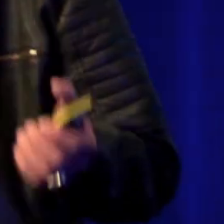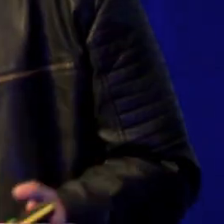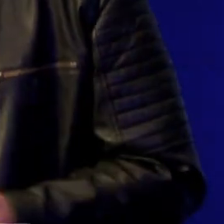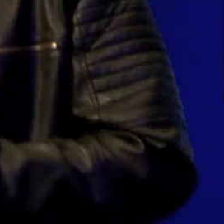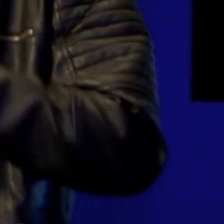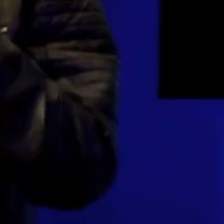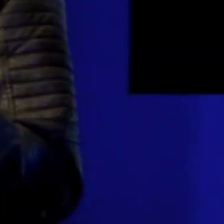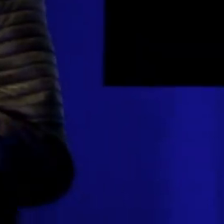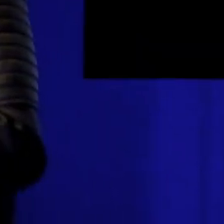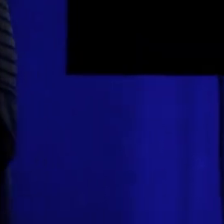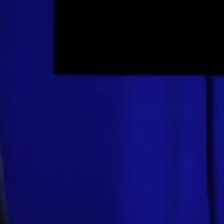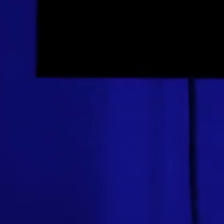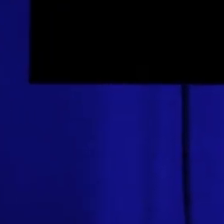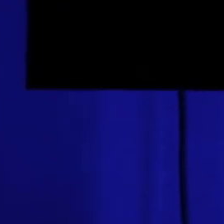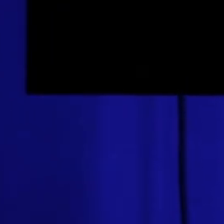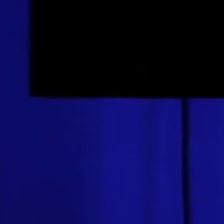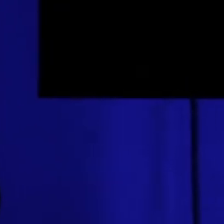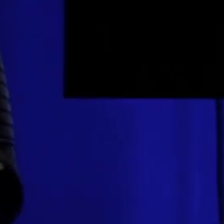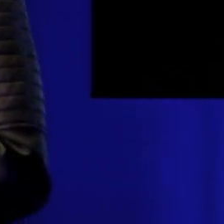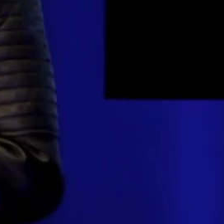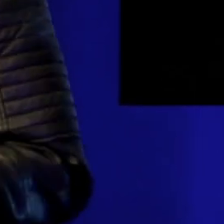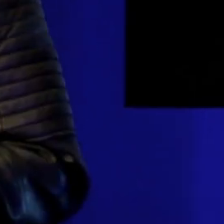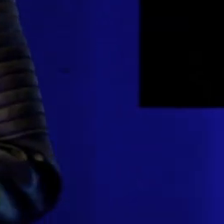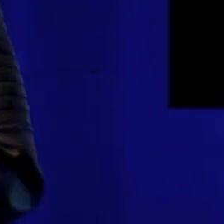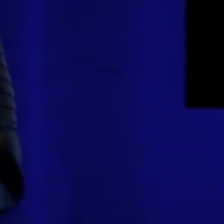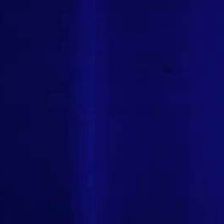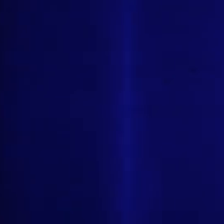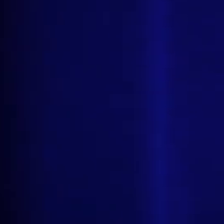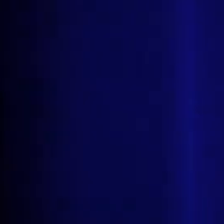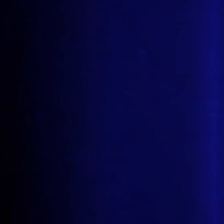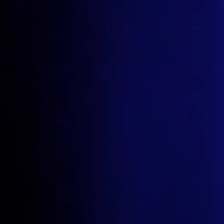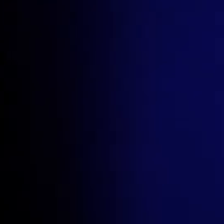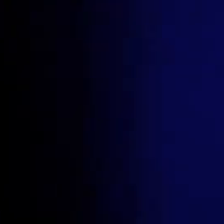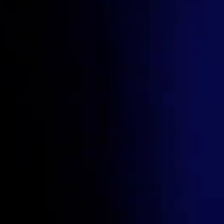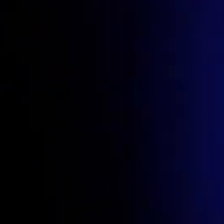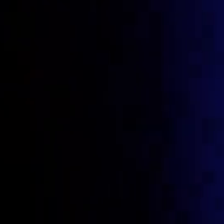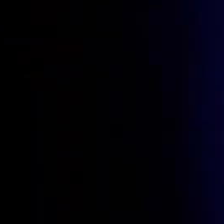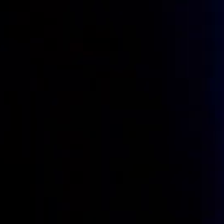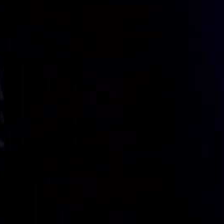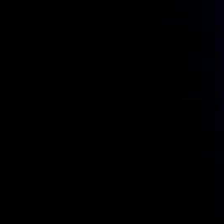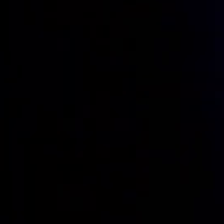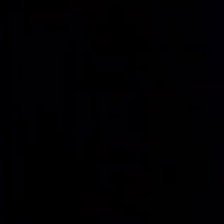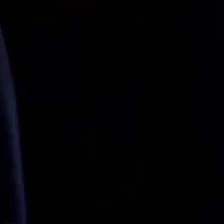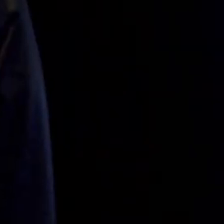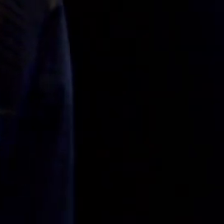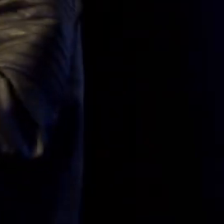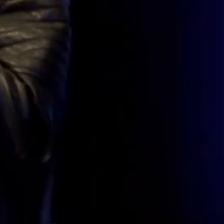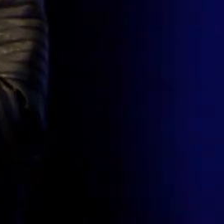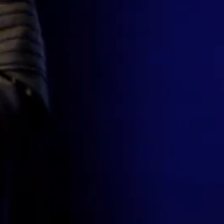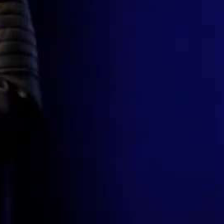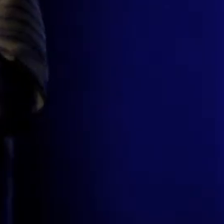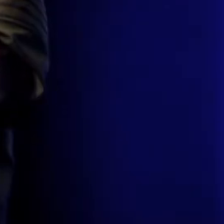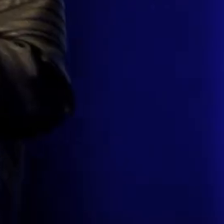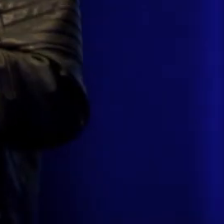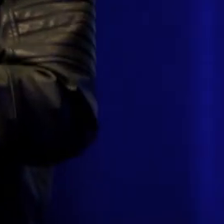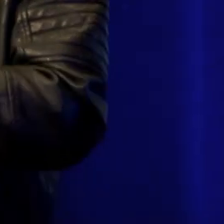persona que en aquella época era la directora comercial de la casa del libro que como sabéis es una de las cadenas más importantes de venta del libro en españa y me cogieron el